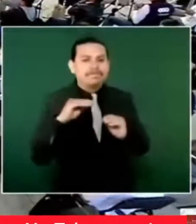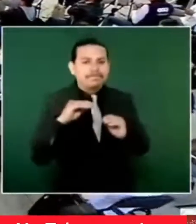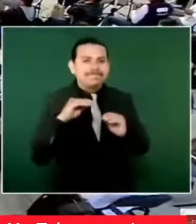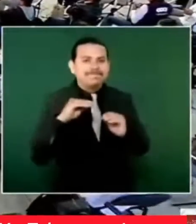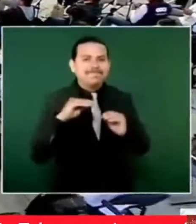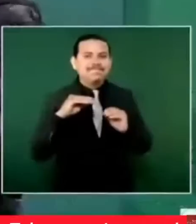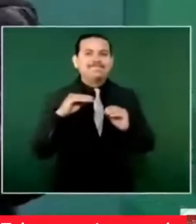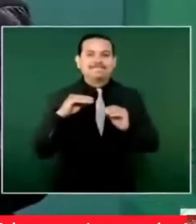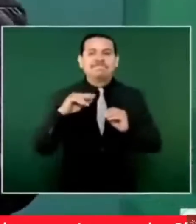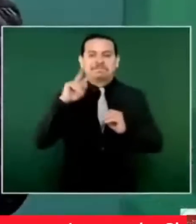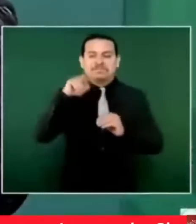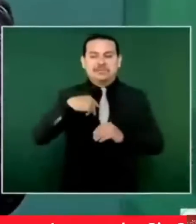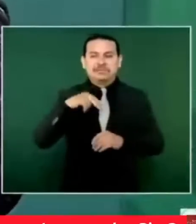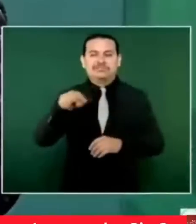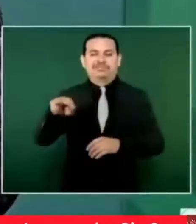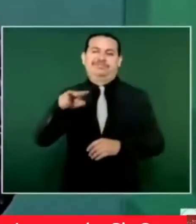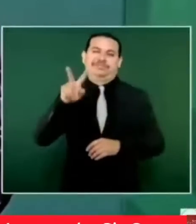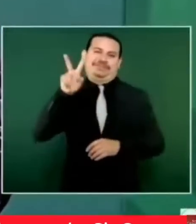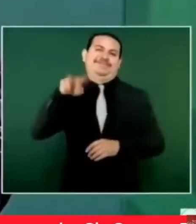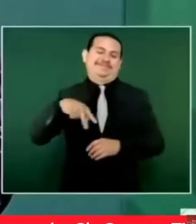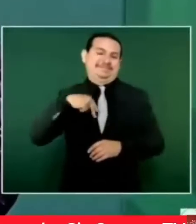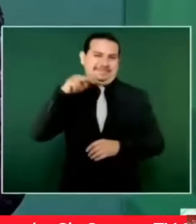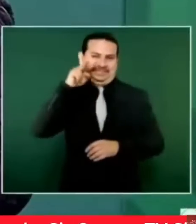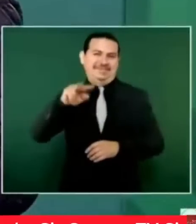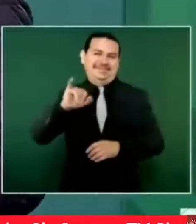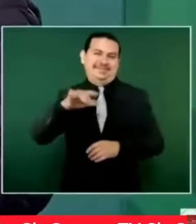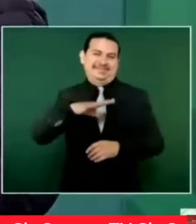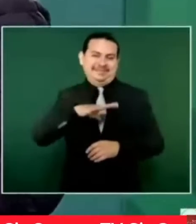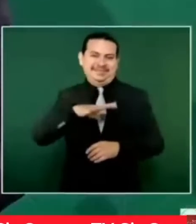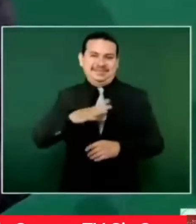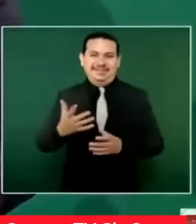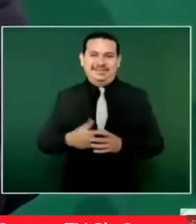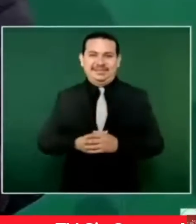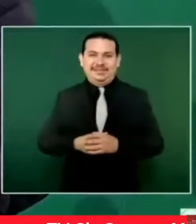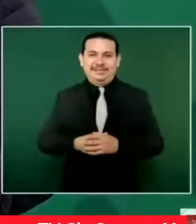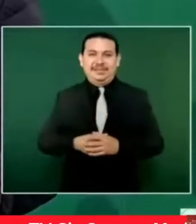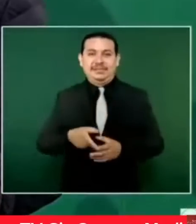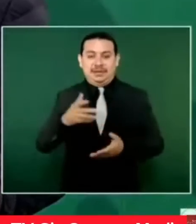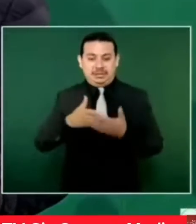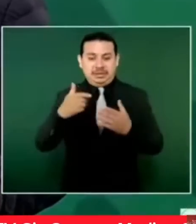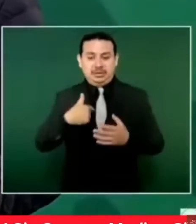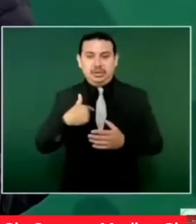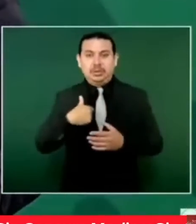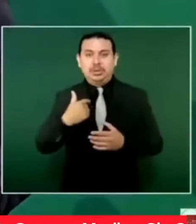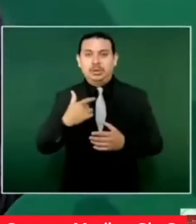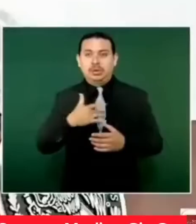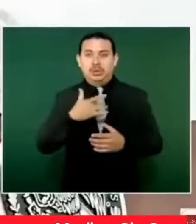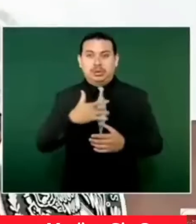en frente a las cámaras, no me va a temblar la mano.